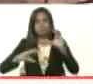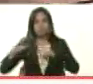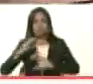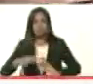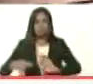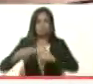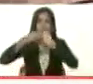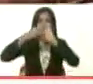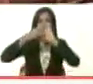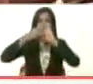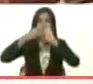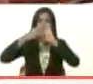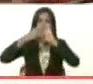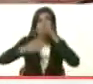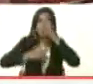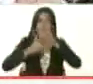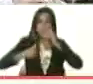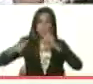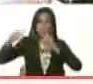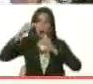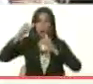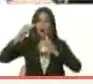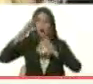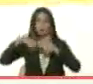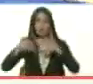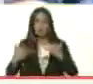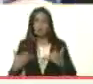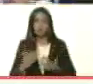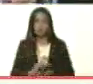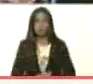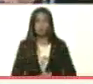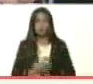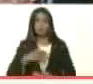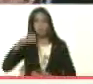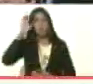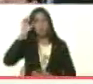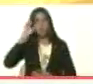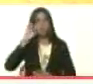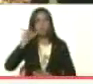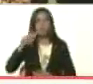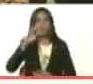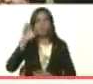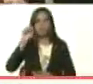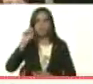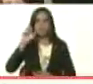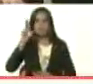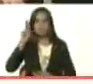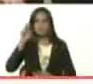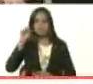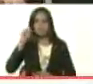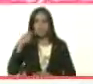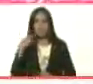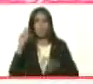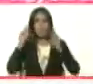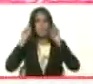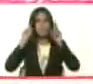científico al más alto nivel. Eso lo aprendí yo con Jesús Martínez, que todavía lo enseña,